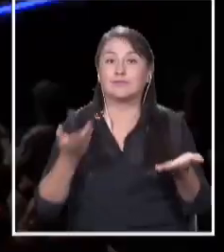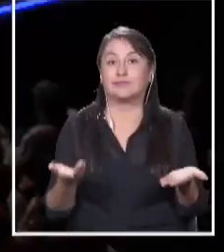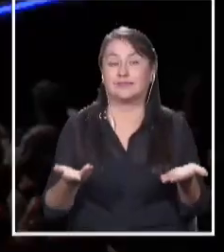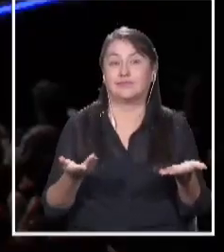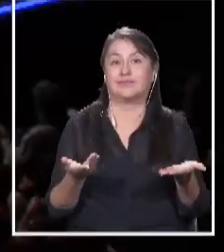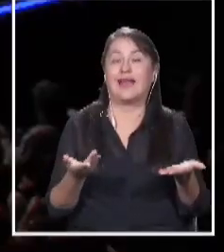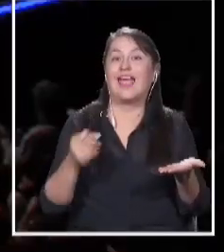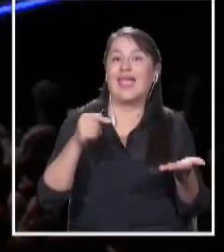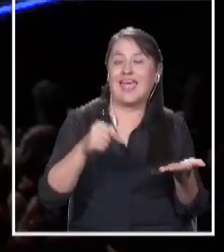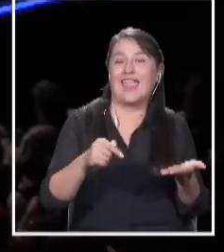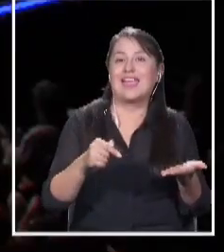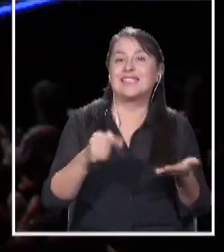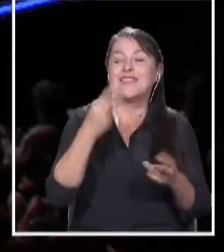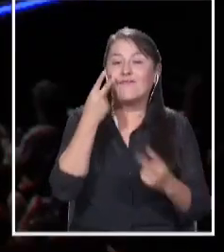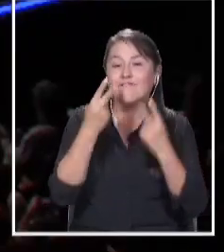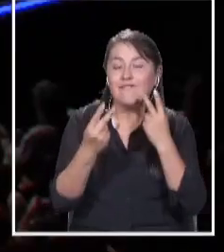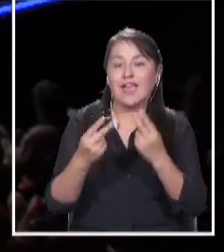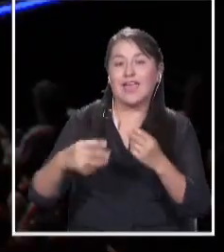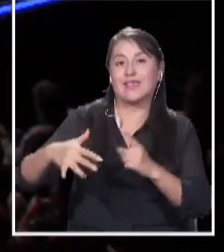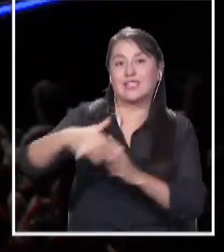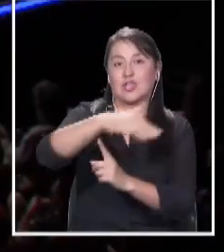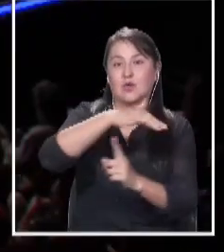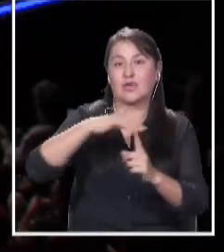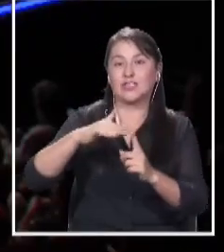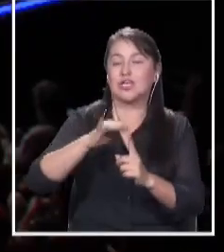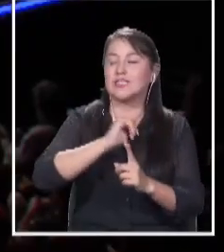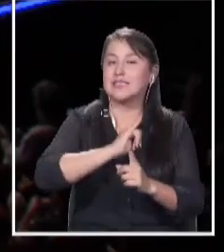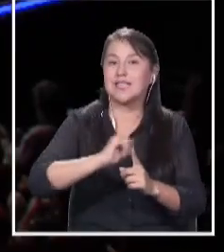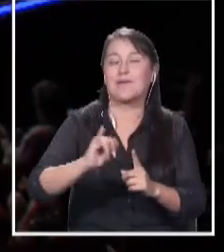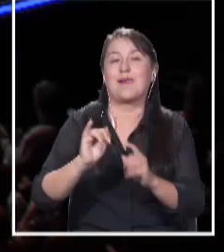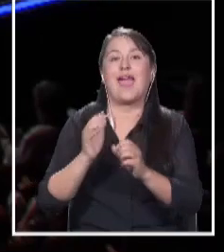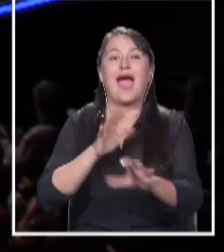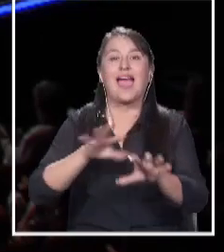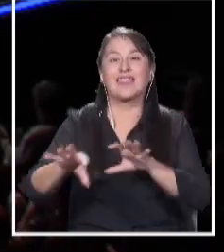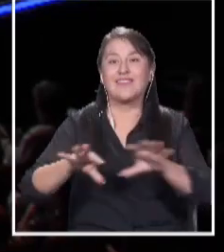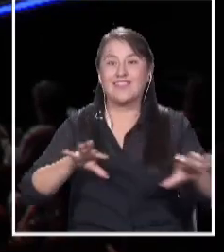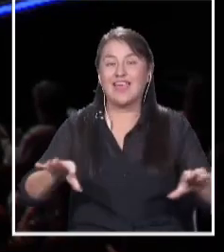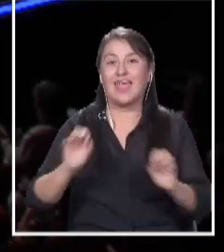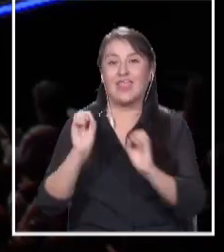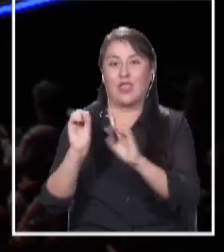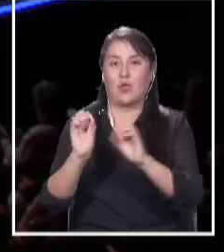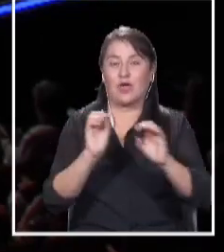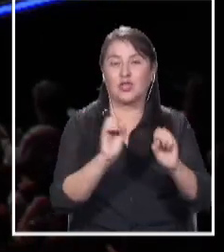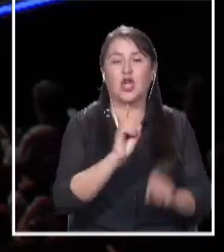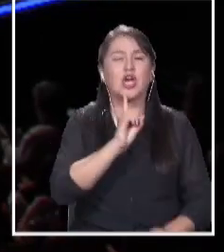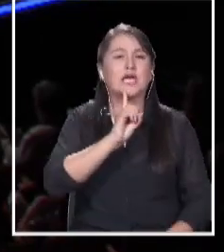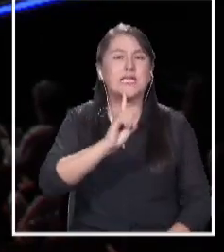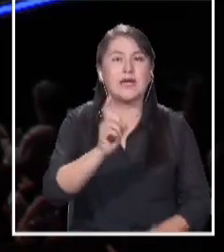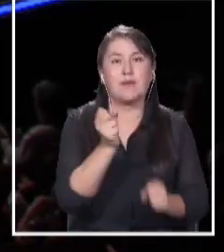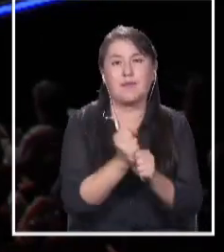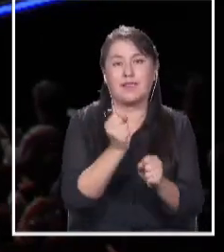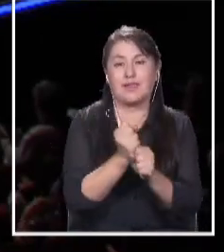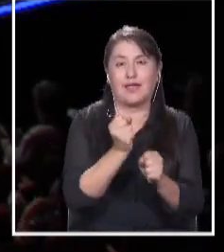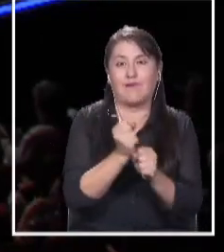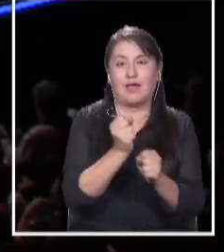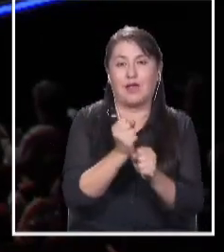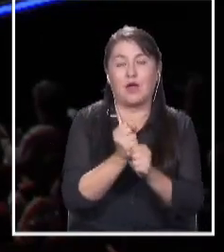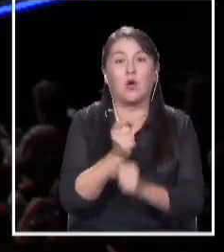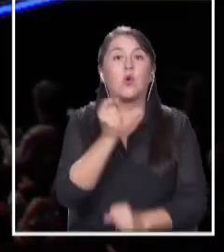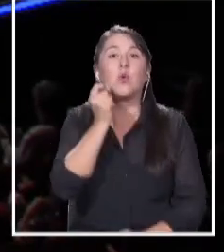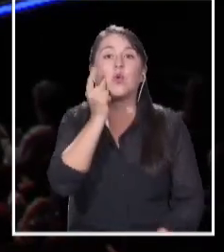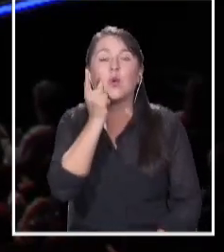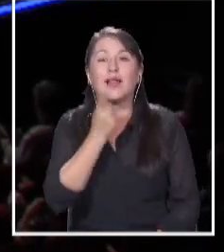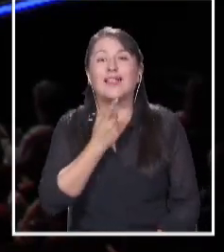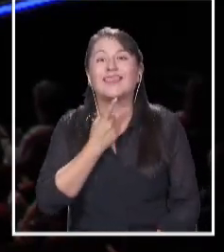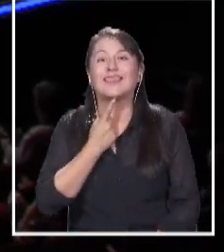el contexto en el que siempre vamos a estar impartiendo actividades de educación, saber con quiénes vamos a trabajar, qué tipo de intereses hay,